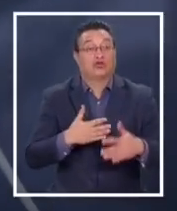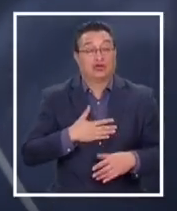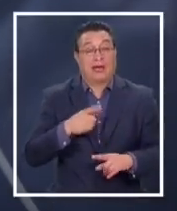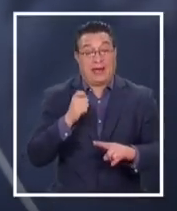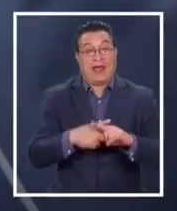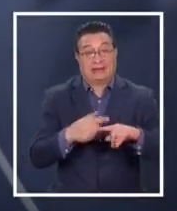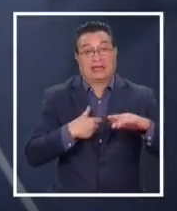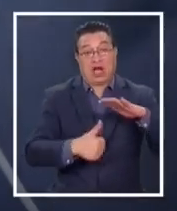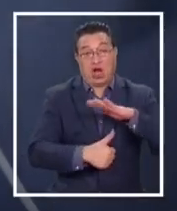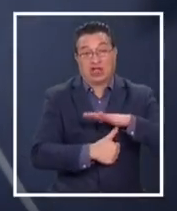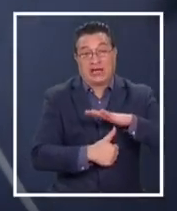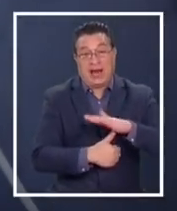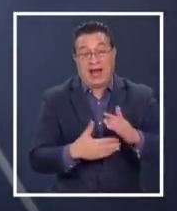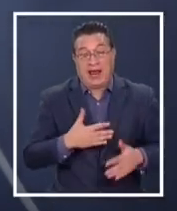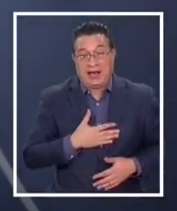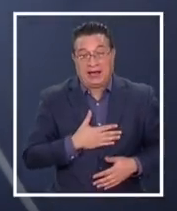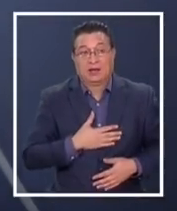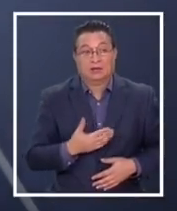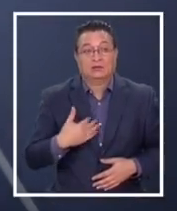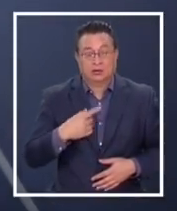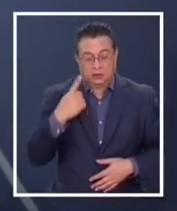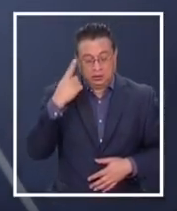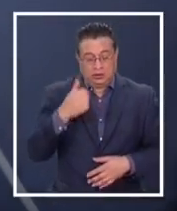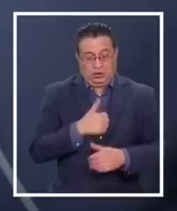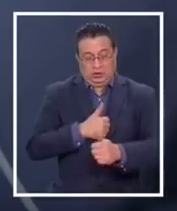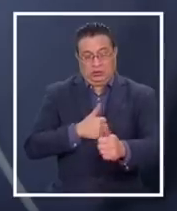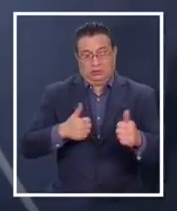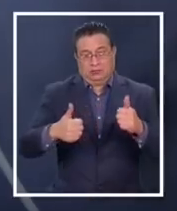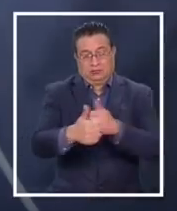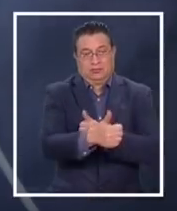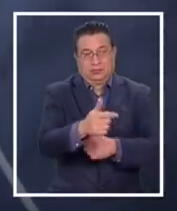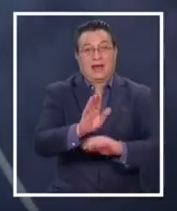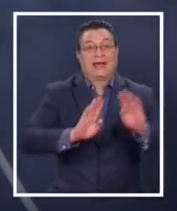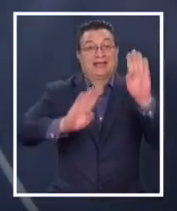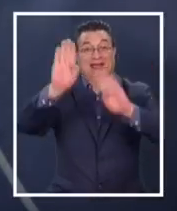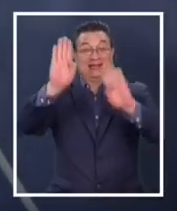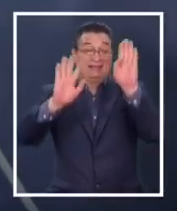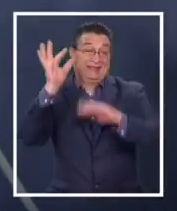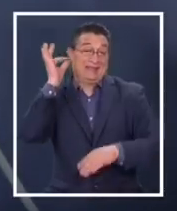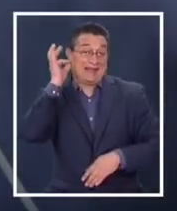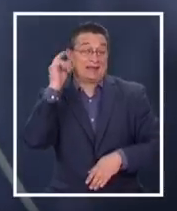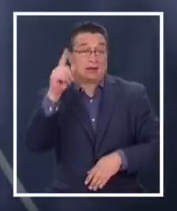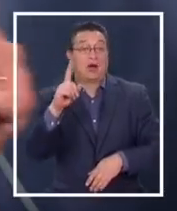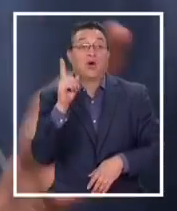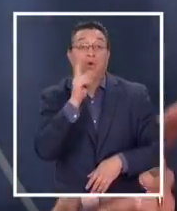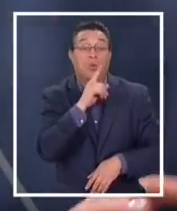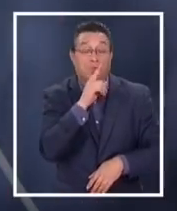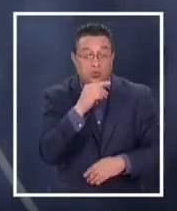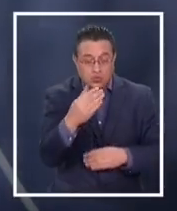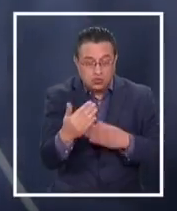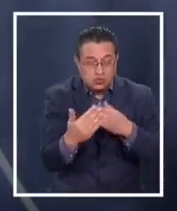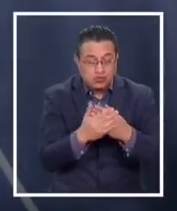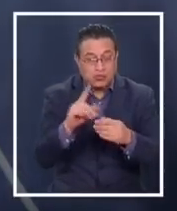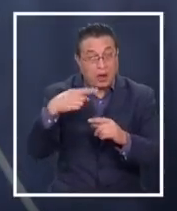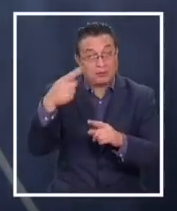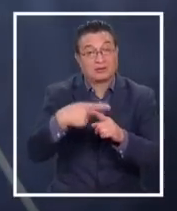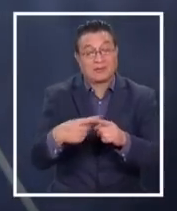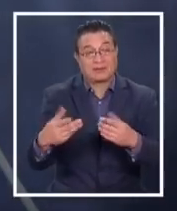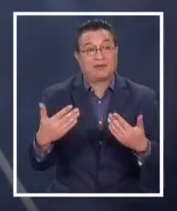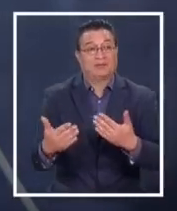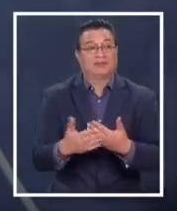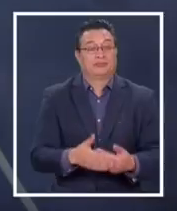concejala, así que me pongo en los zapatos, especialmente de las candidatas que van a correr sus últimos 100 metros en la próxima